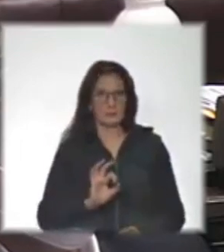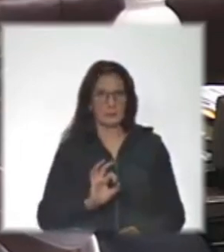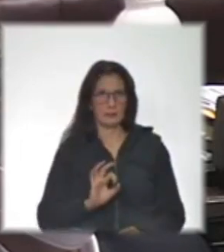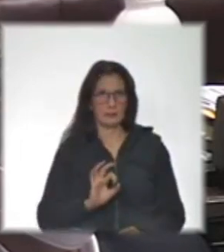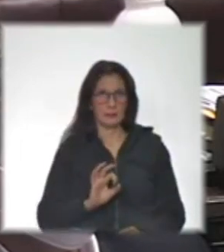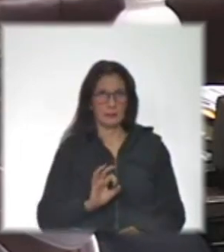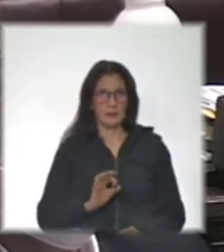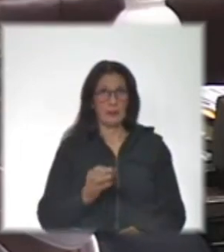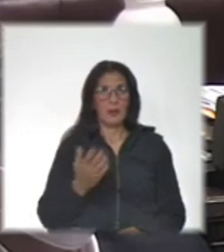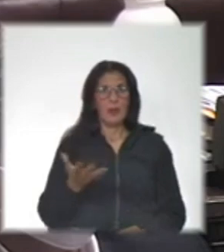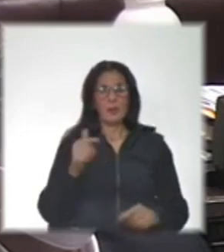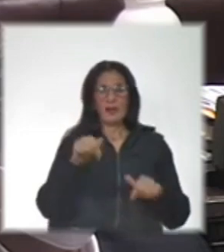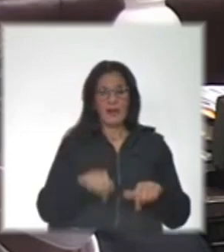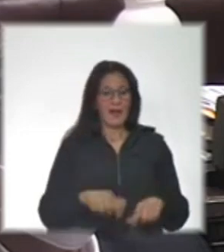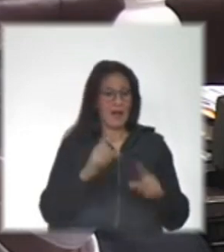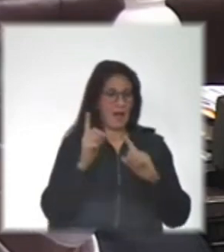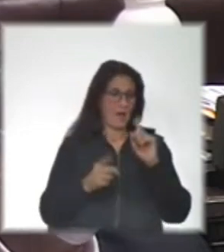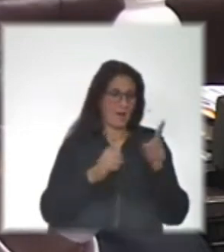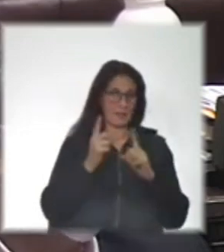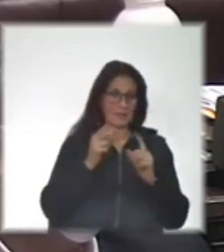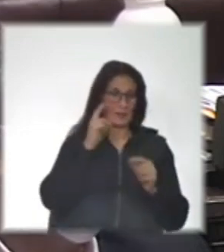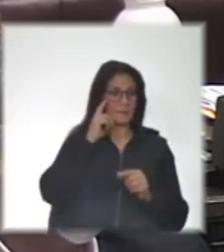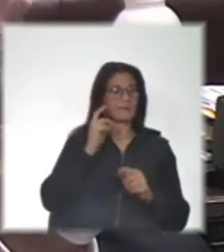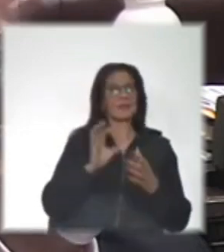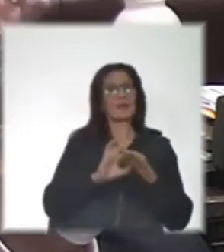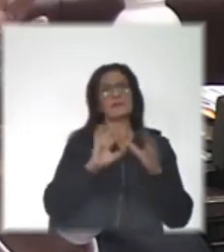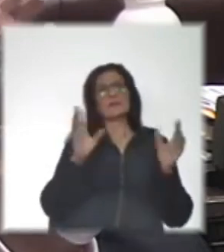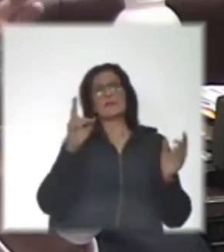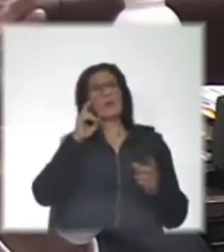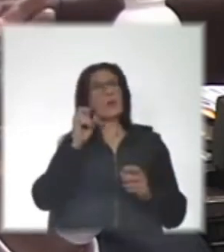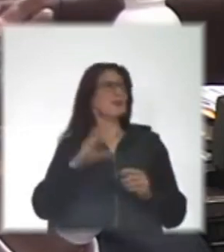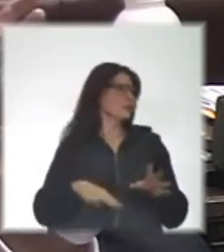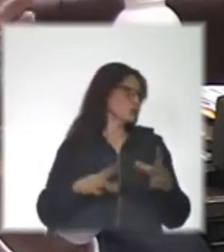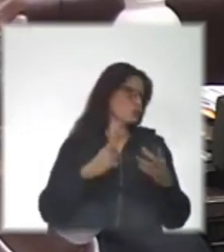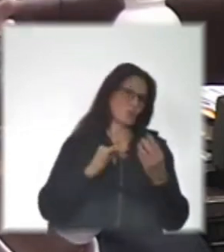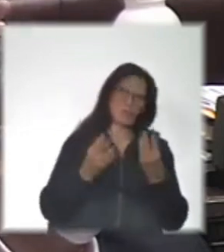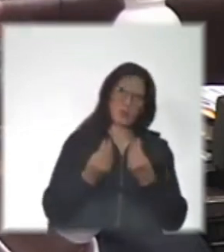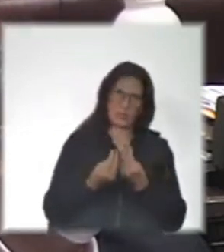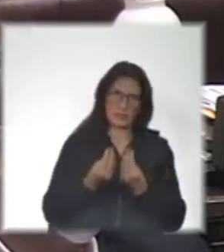Porque acá a veces con la libertad de opinión, es decir, todas las opiniones son válidas.